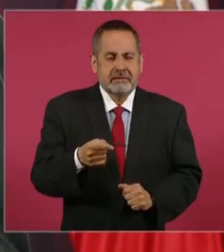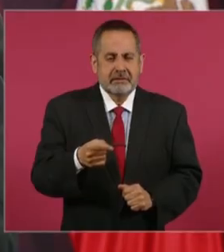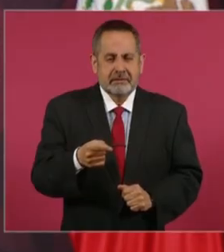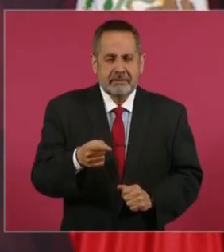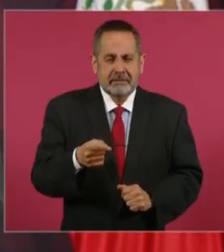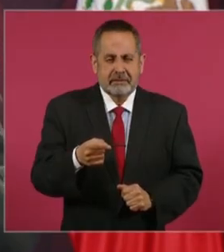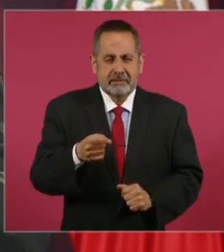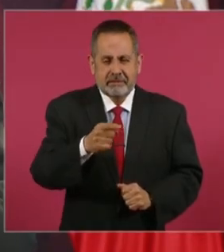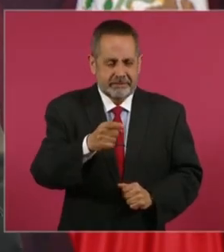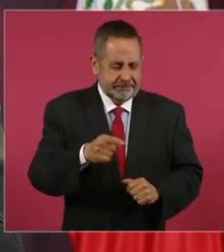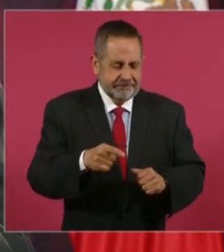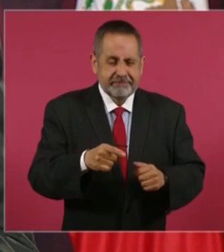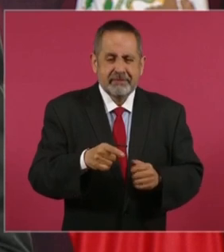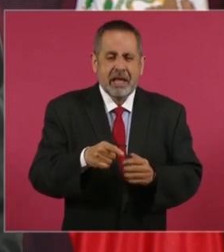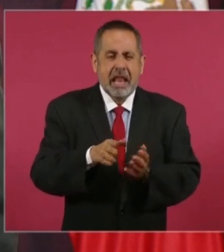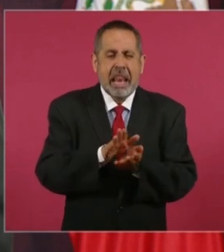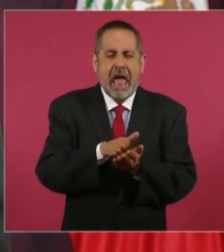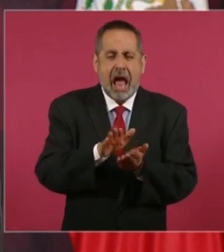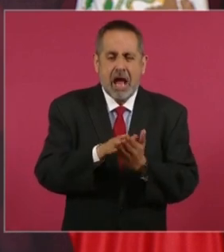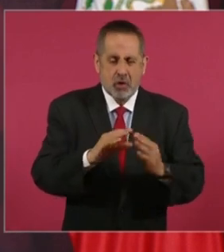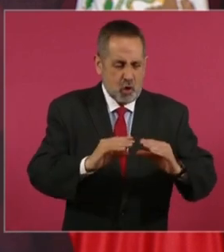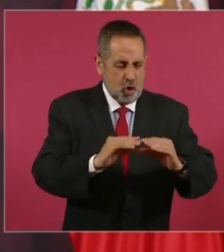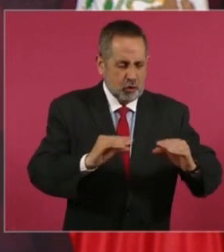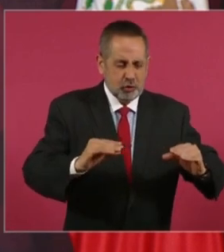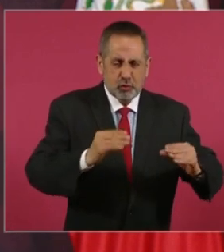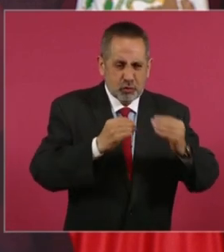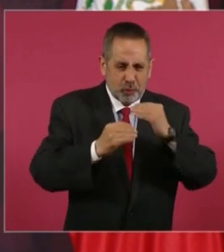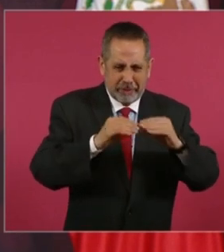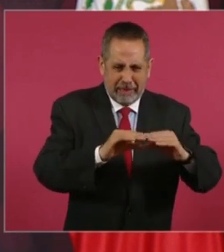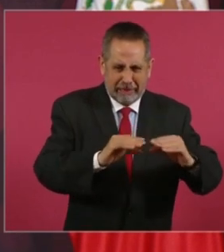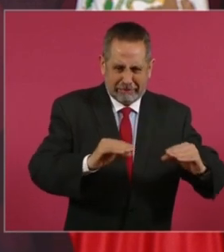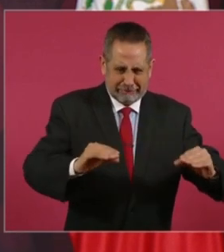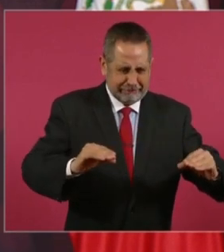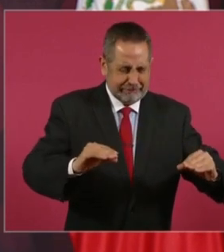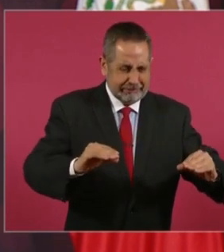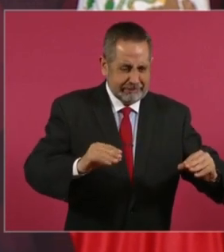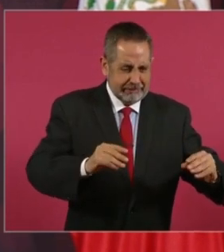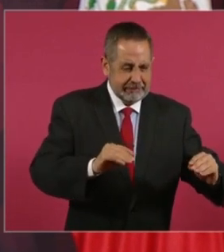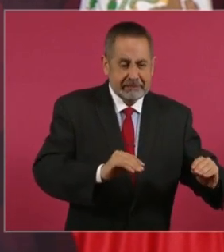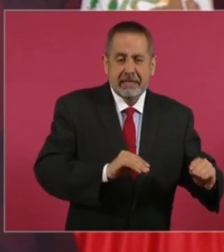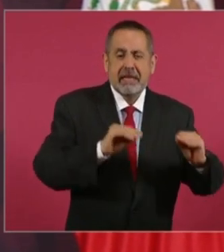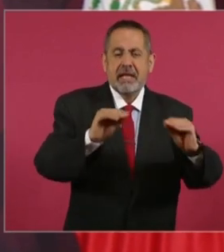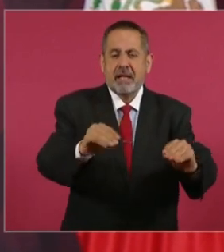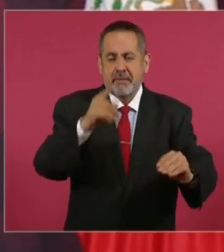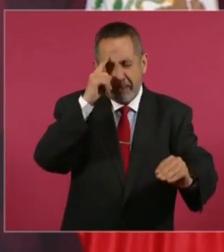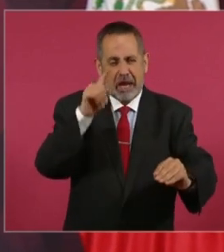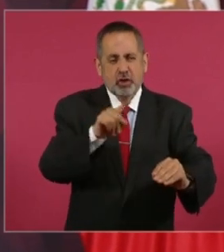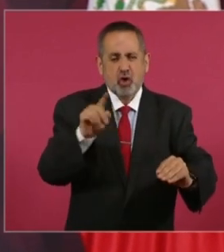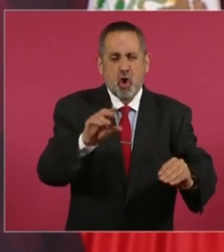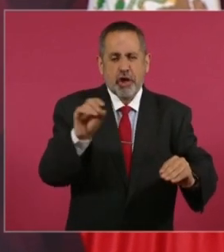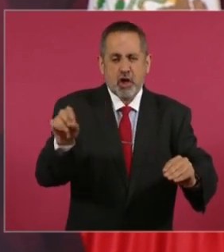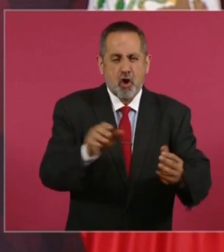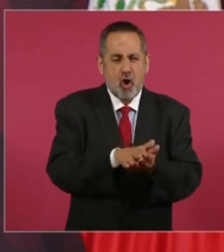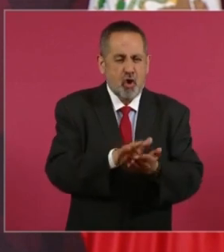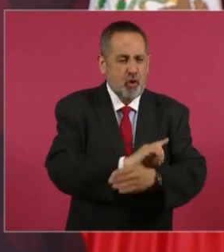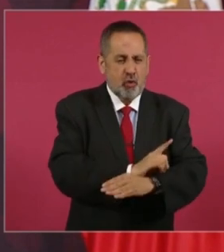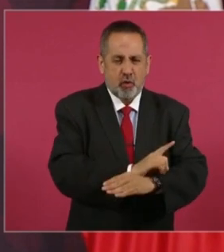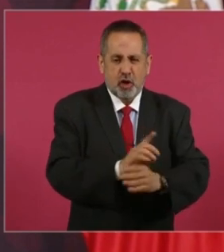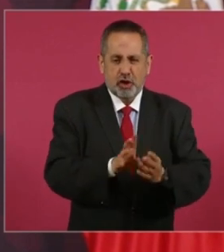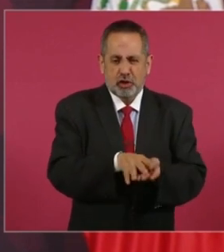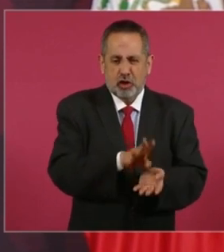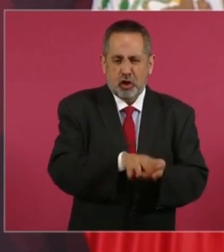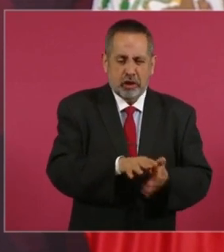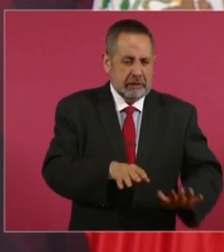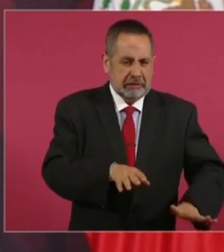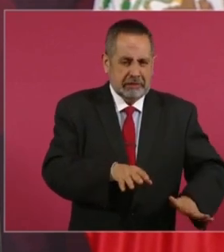peje lagarto a un zoológico, yo creo que el de San Juan de Aragón,